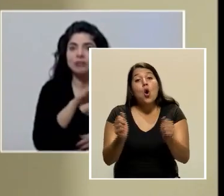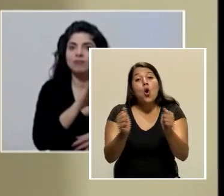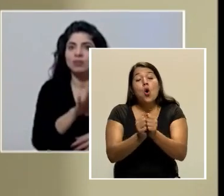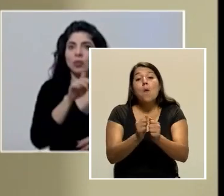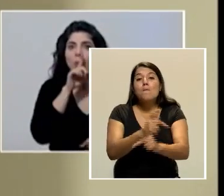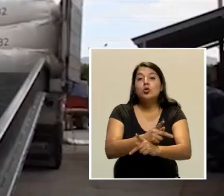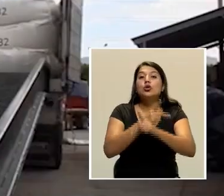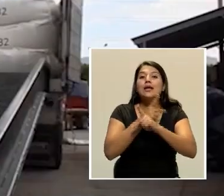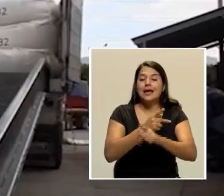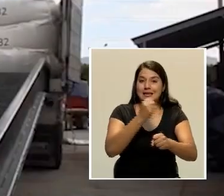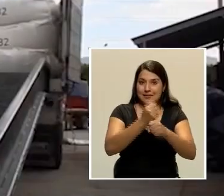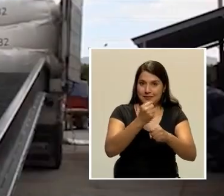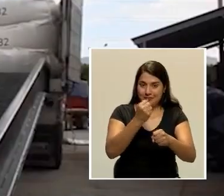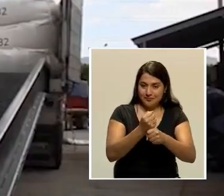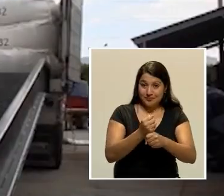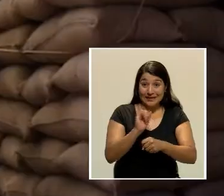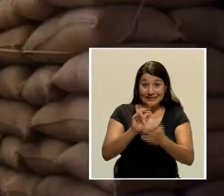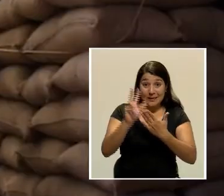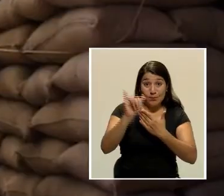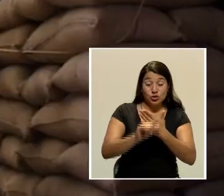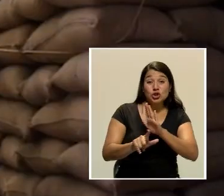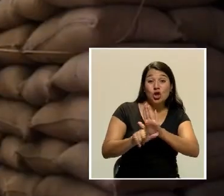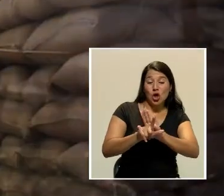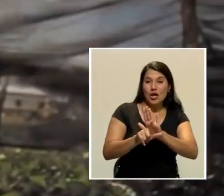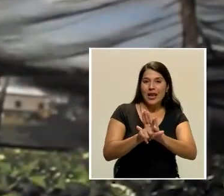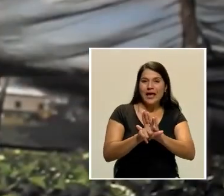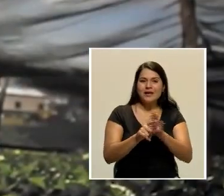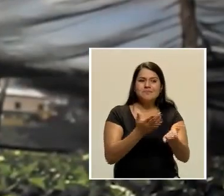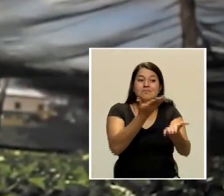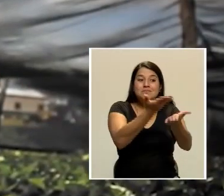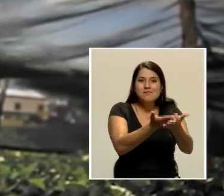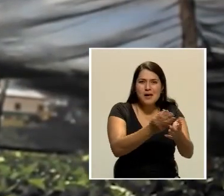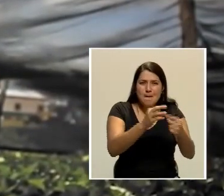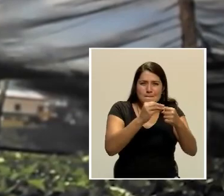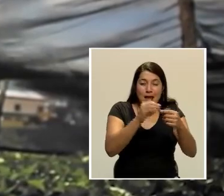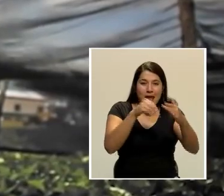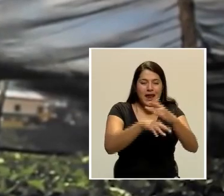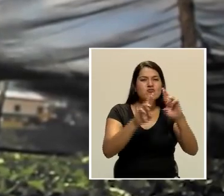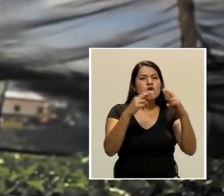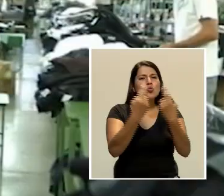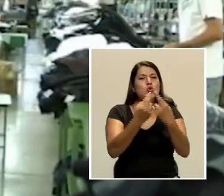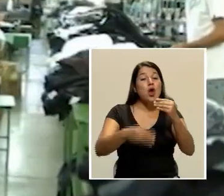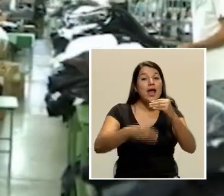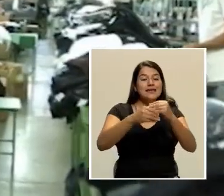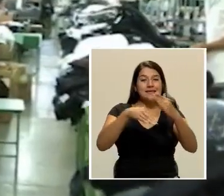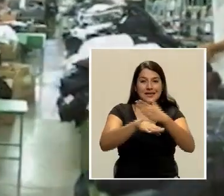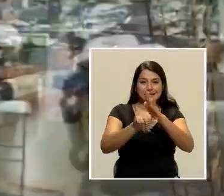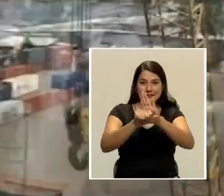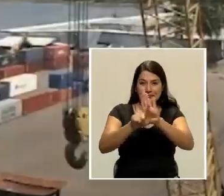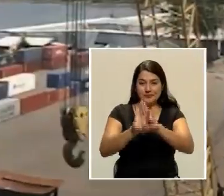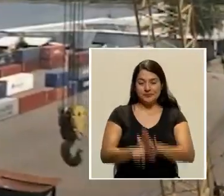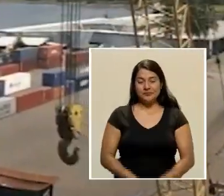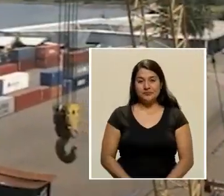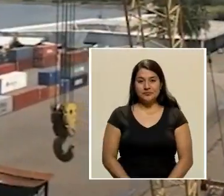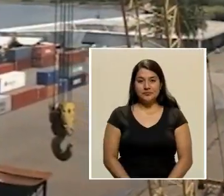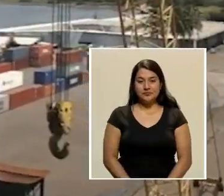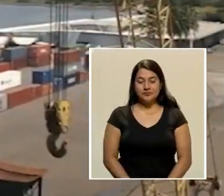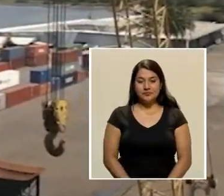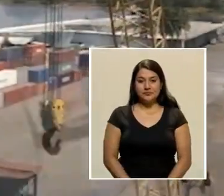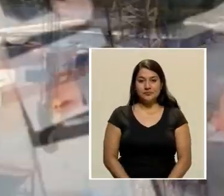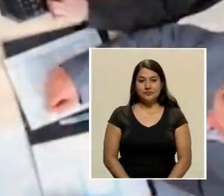avales que estamos presentando, el mecanismo de avales va a poder empezar a operar en beneficio de muchas empresas